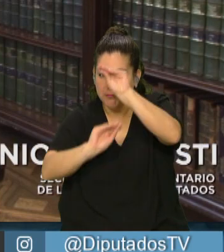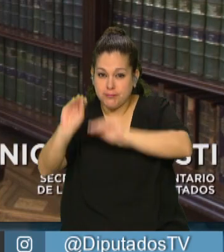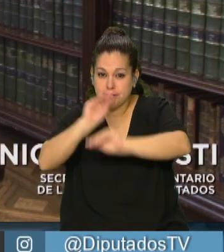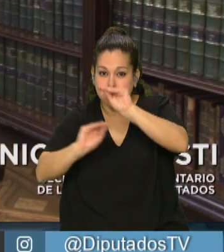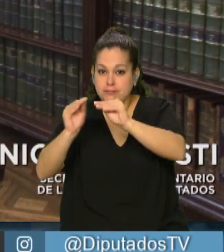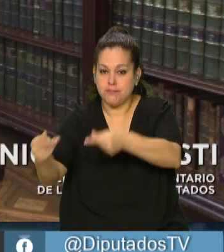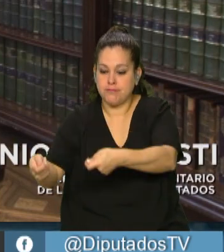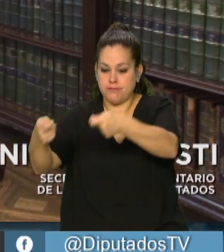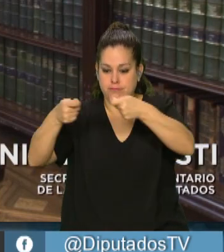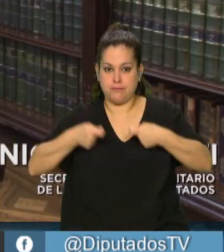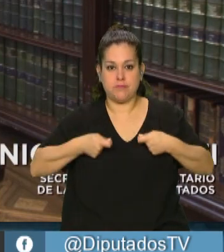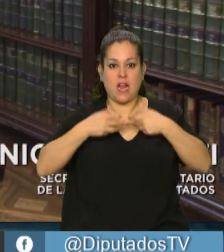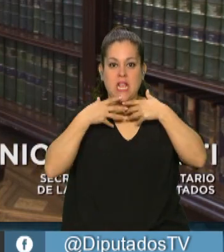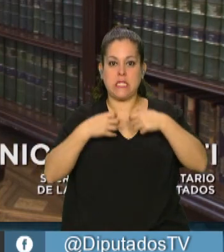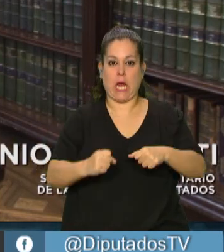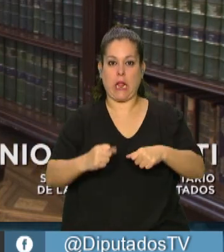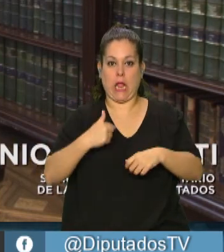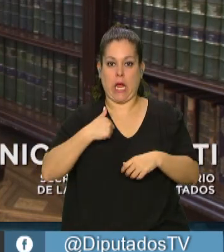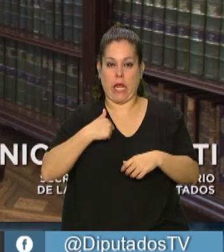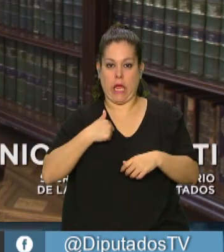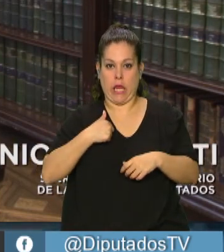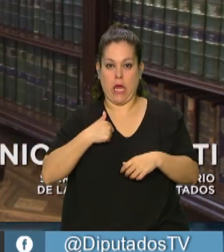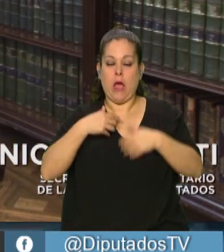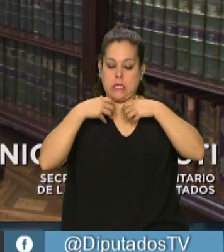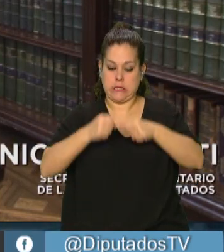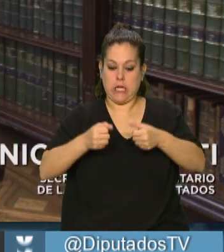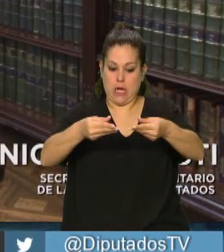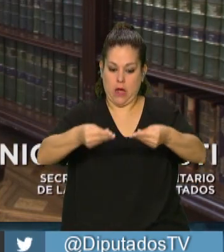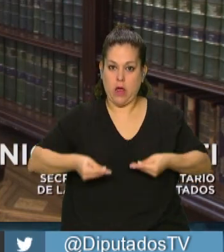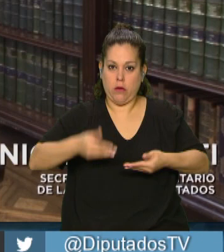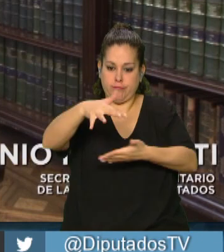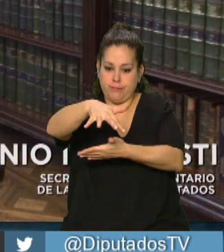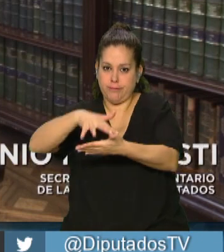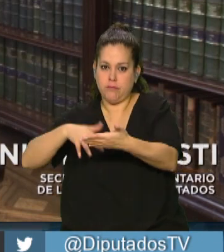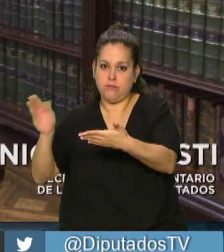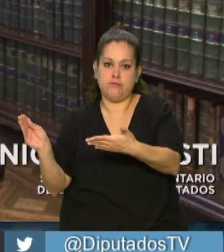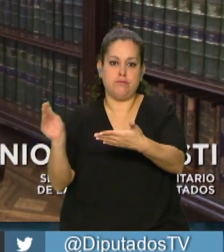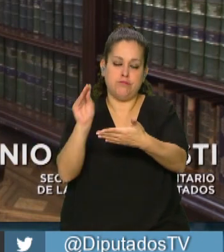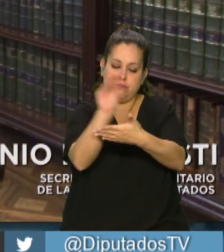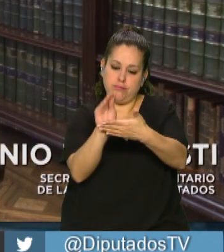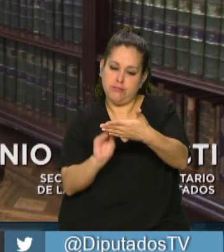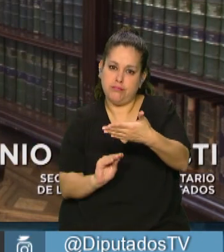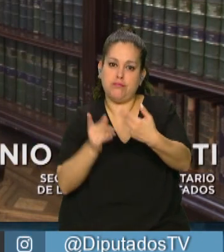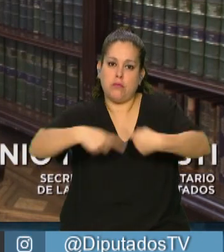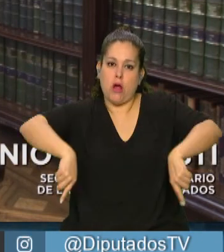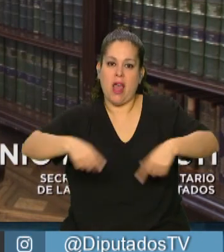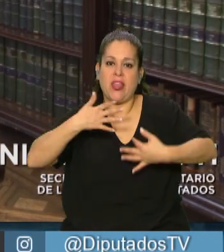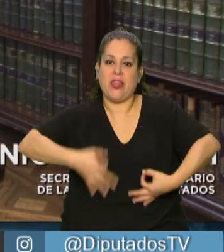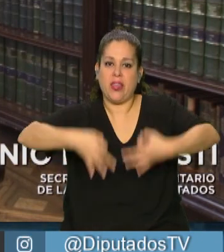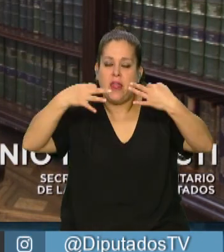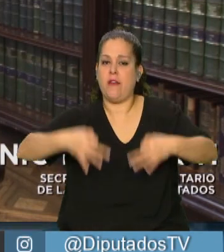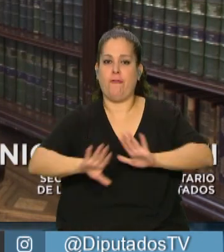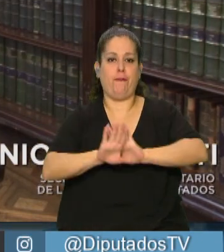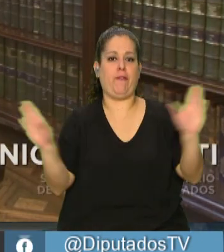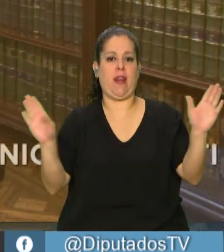dirección secretaría lo vuelque en el texto definitivo. Texto definitivo. O sea que tu rol